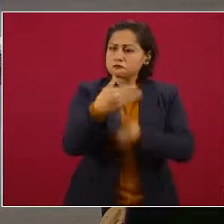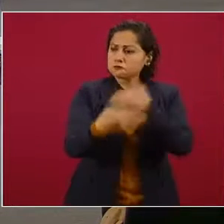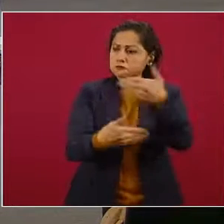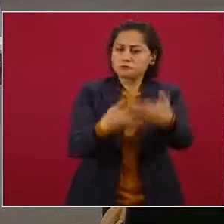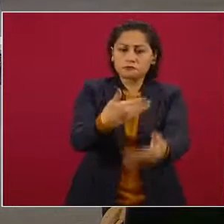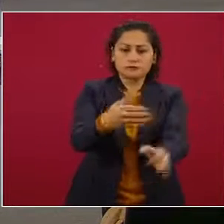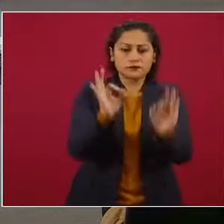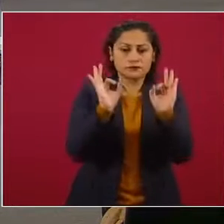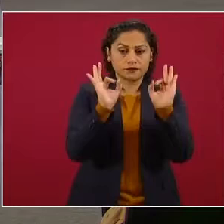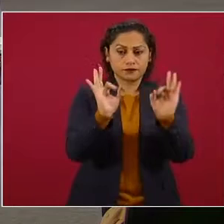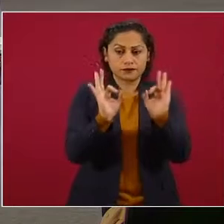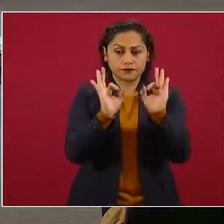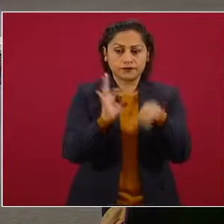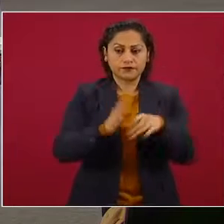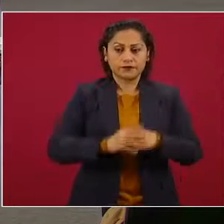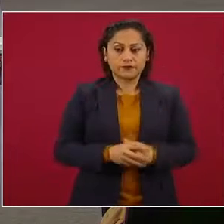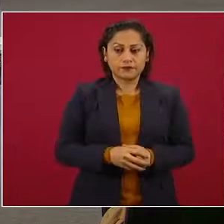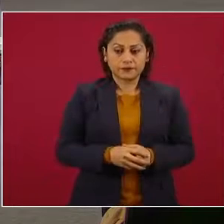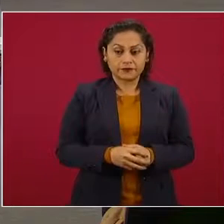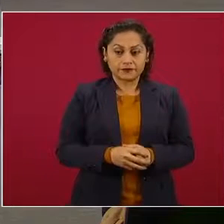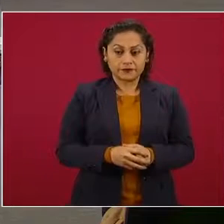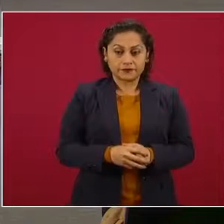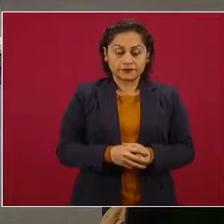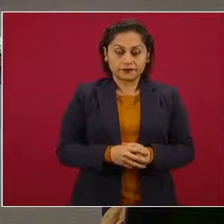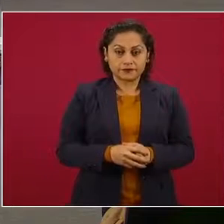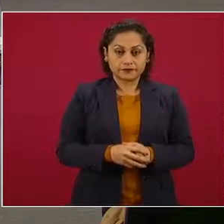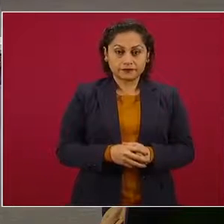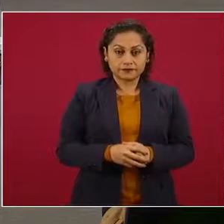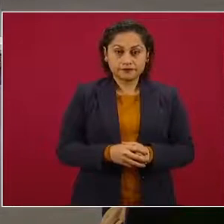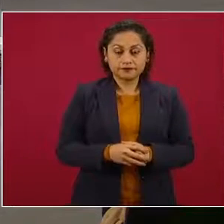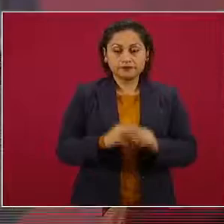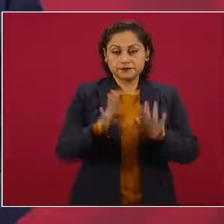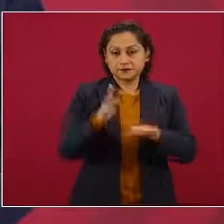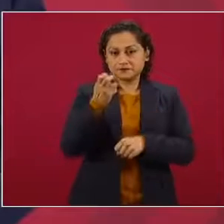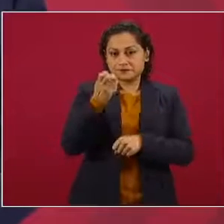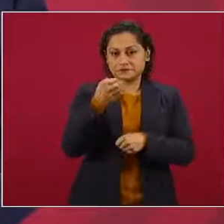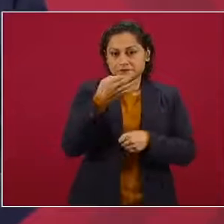afortunadamente, y era la nota